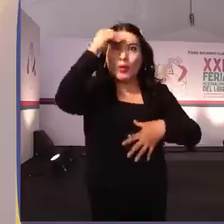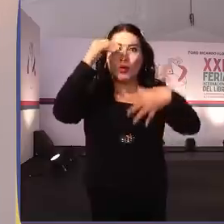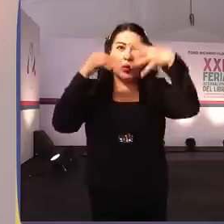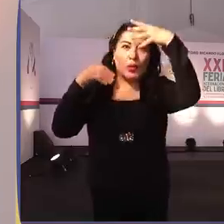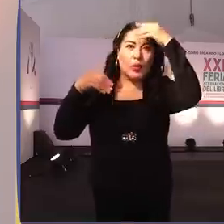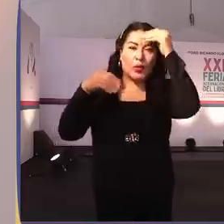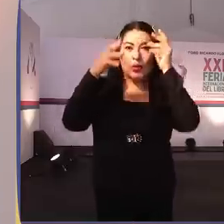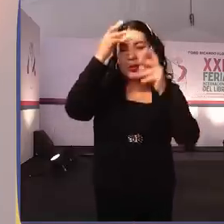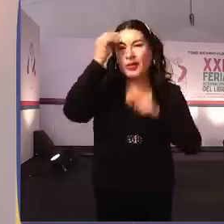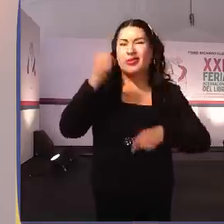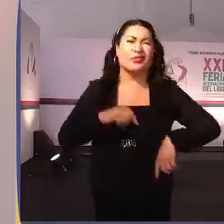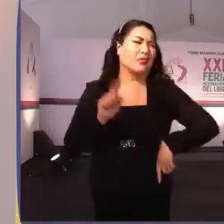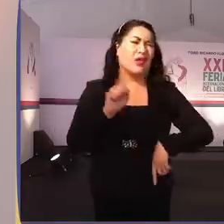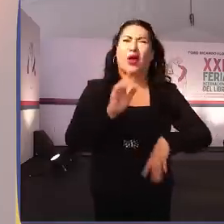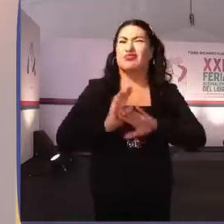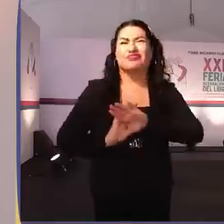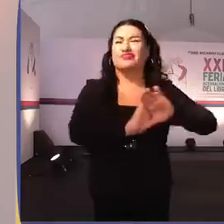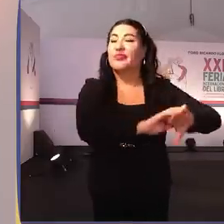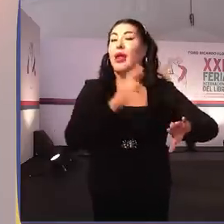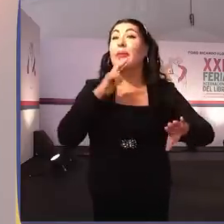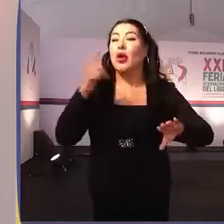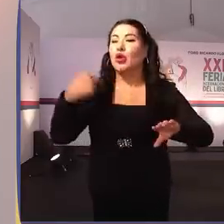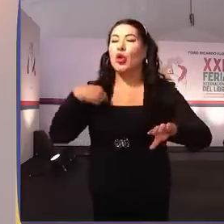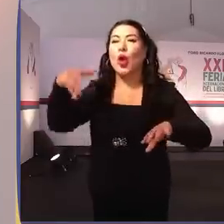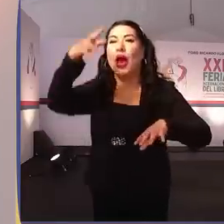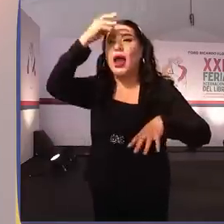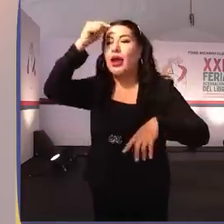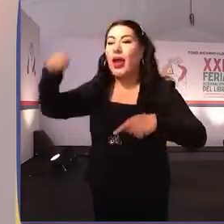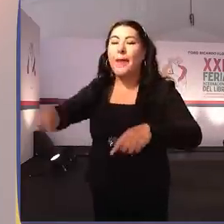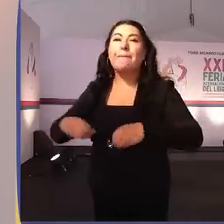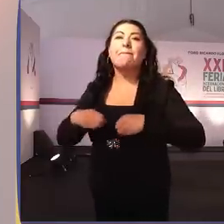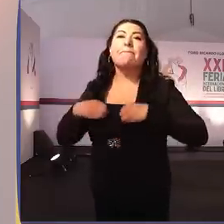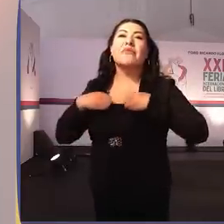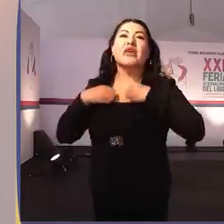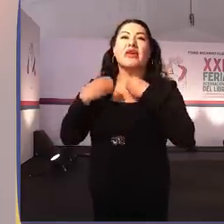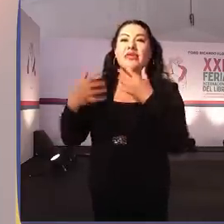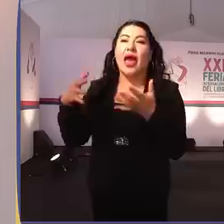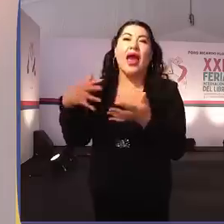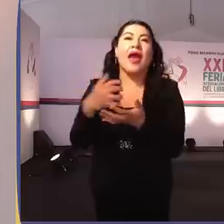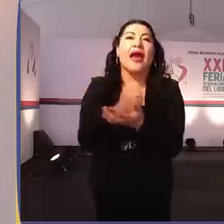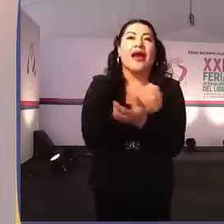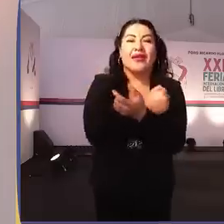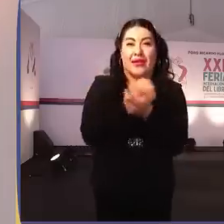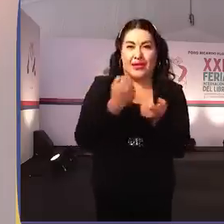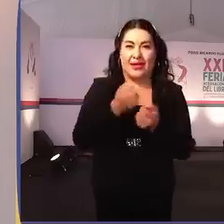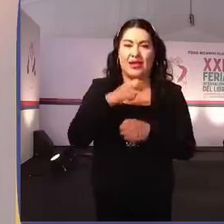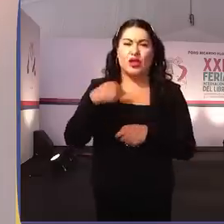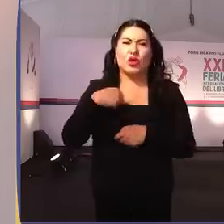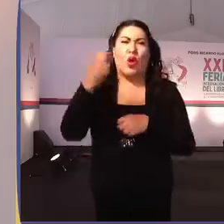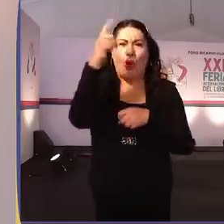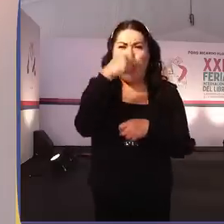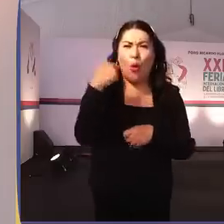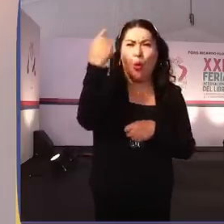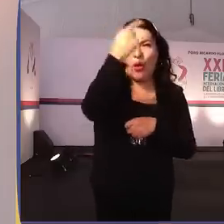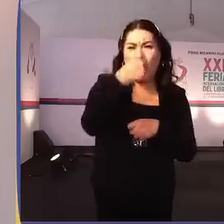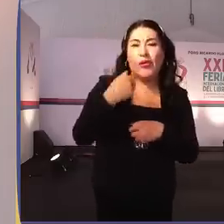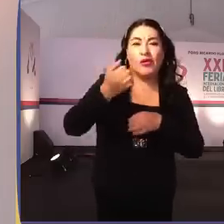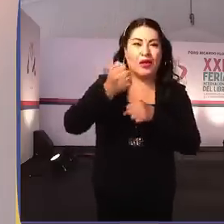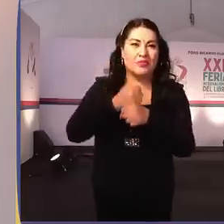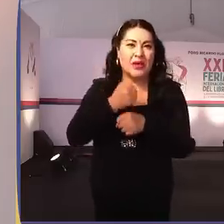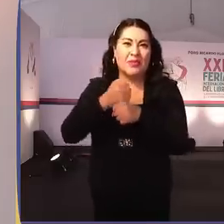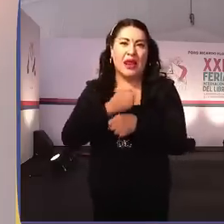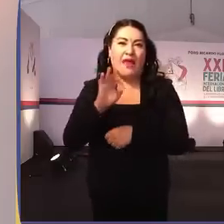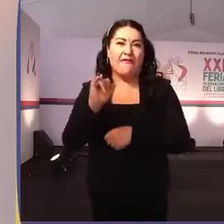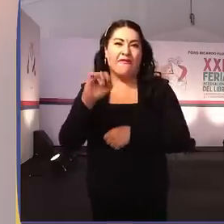yo prefiero aprender de la vida o aprender cómo ganar en el Fortnite. Me la paso horas haciendo ensayos de jugadas de FIFA